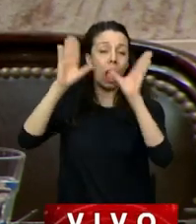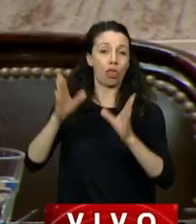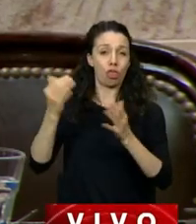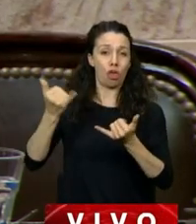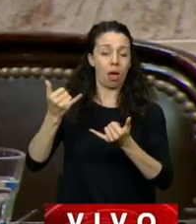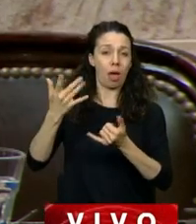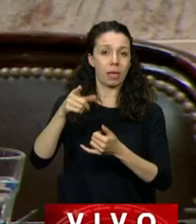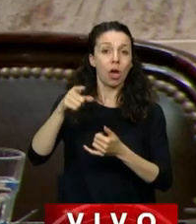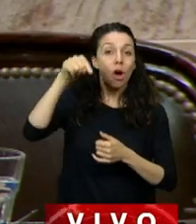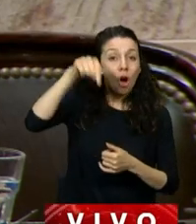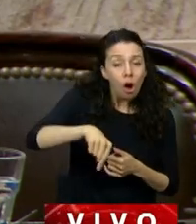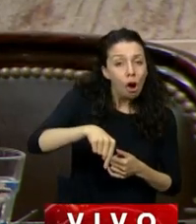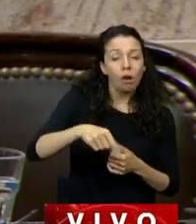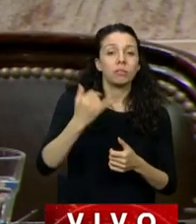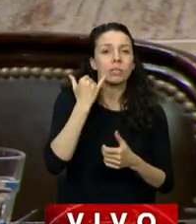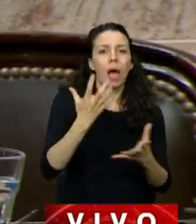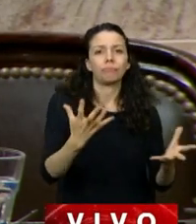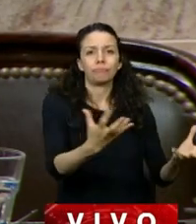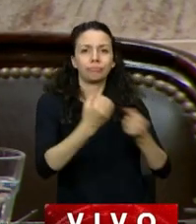el 35%